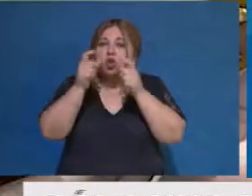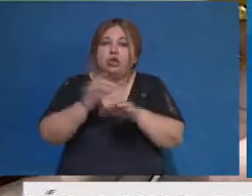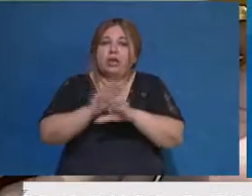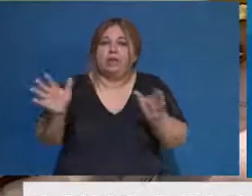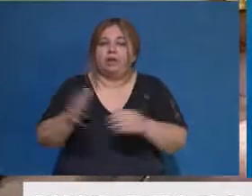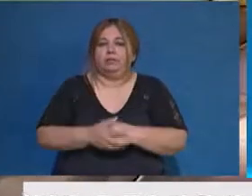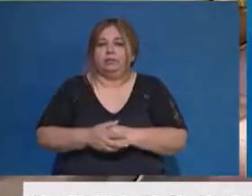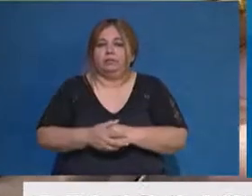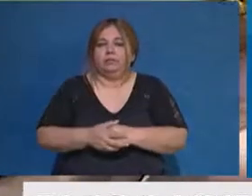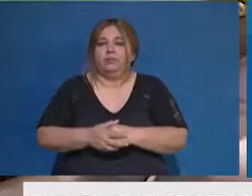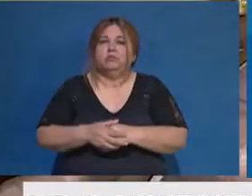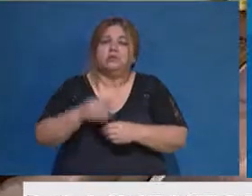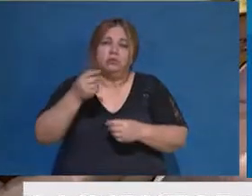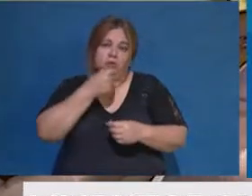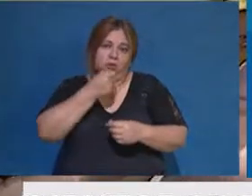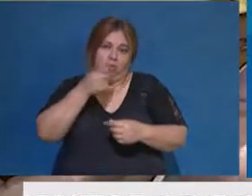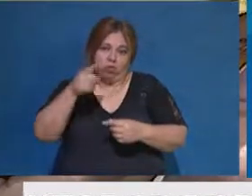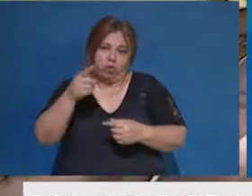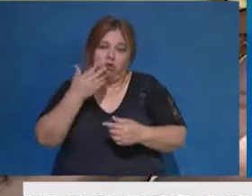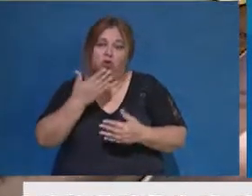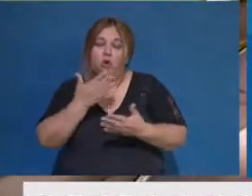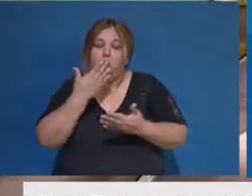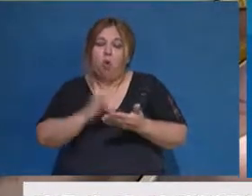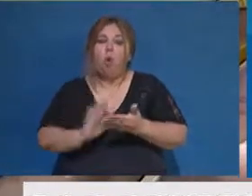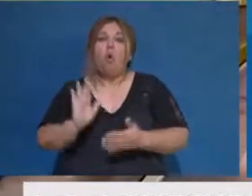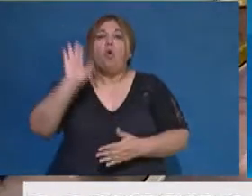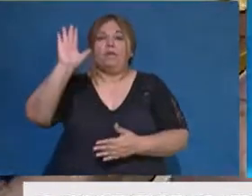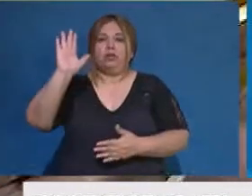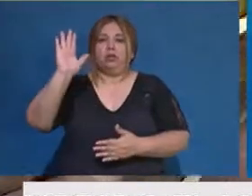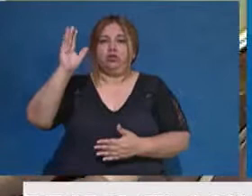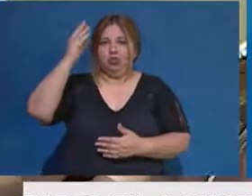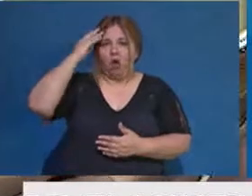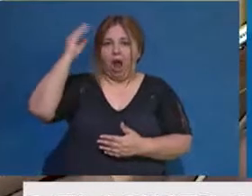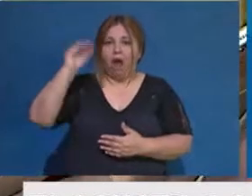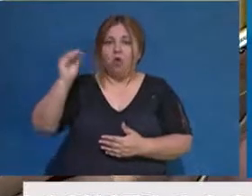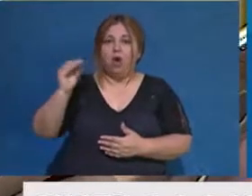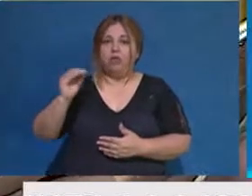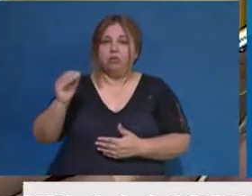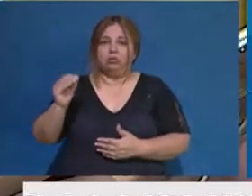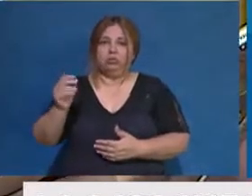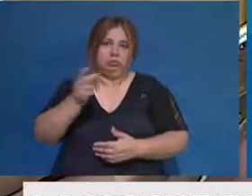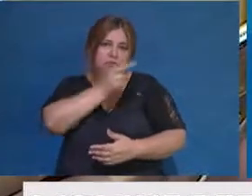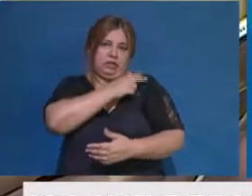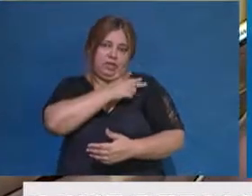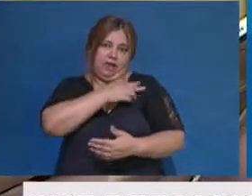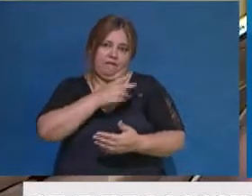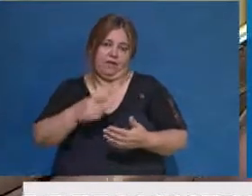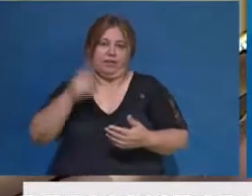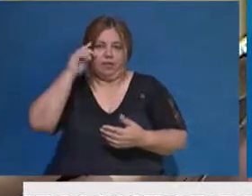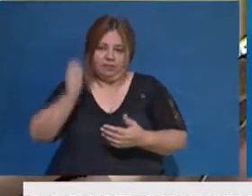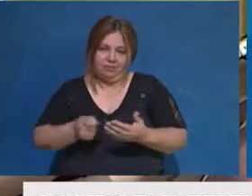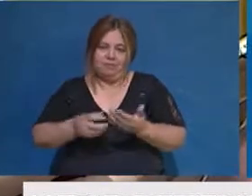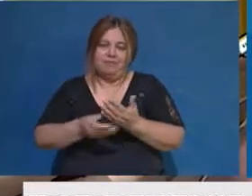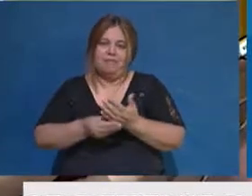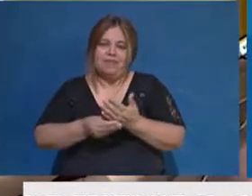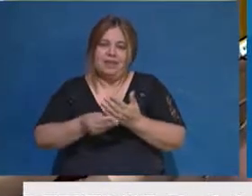hacer autorreferencia. Si ustedes ven mis juramentos como abogado auxiliar de la Procuración, como juez de instrucción, como fiscal de delitos complejos